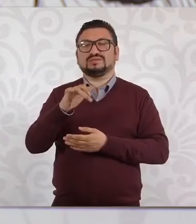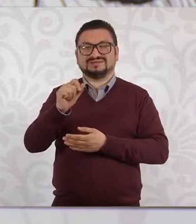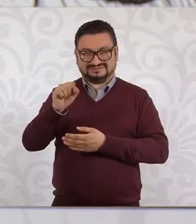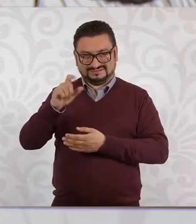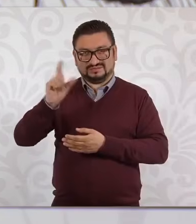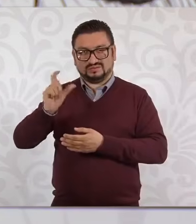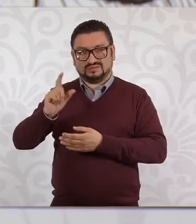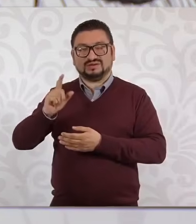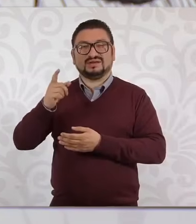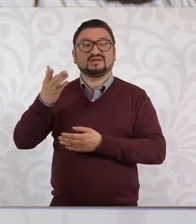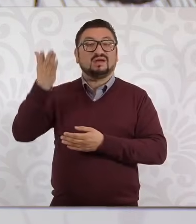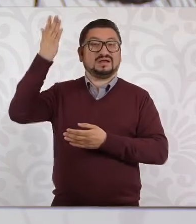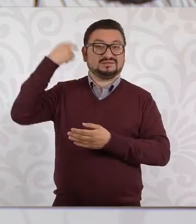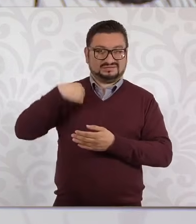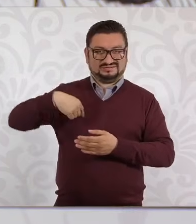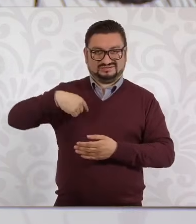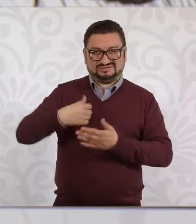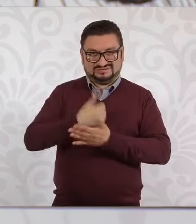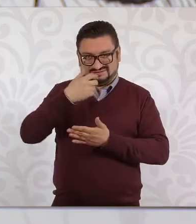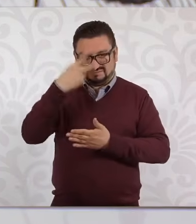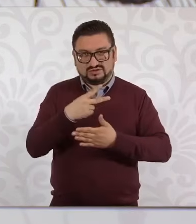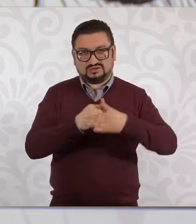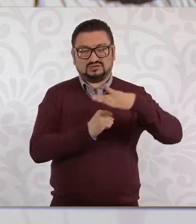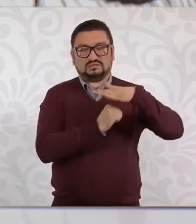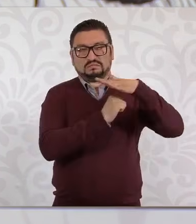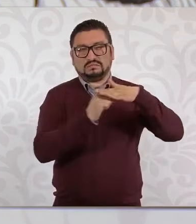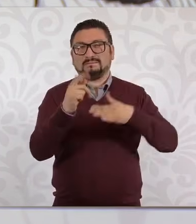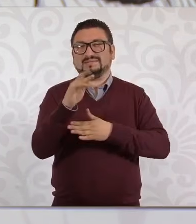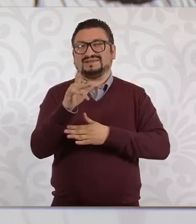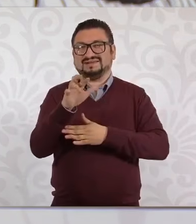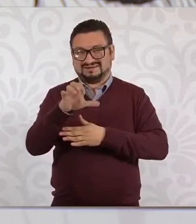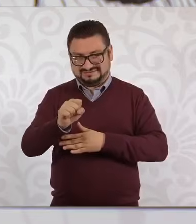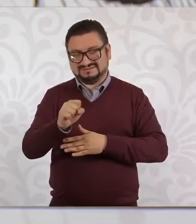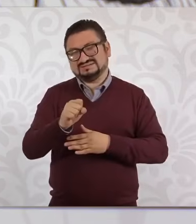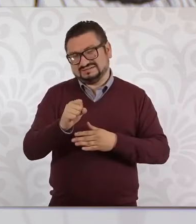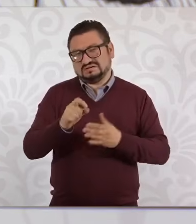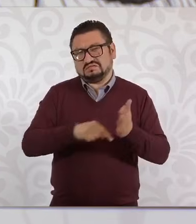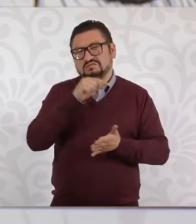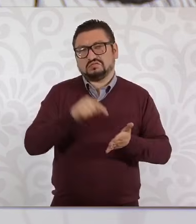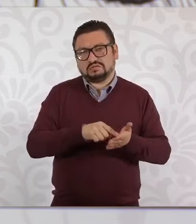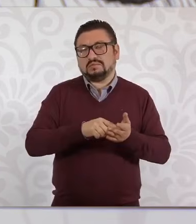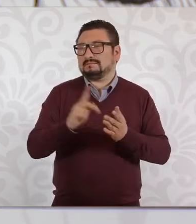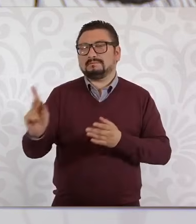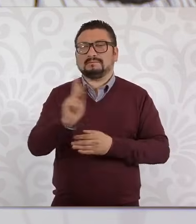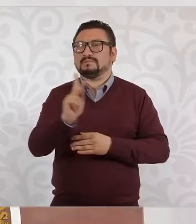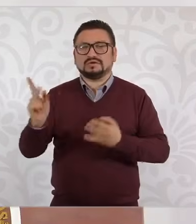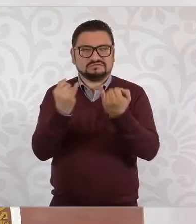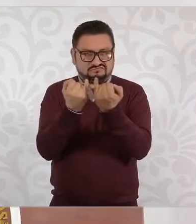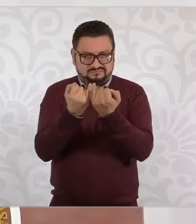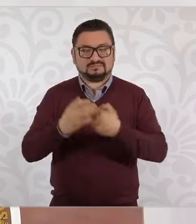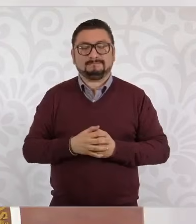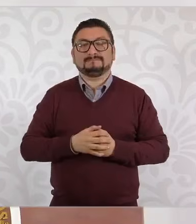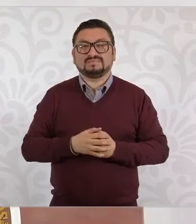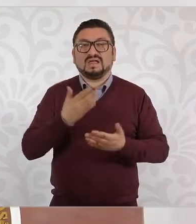yo en la ciudad hicimos los pilares, que son espacios más pequeños que tienen cierta manera el mismo objetivo.